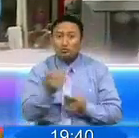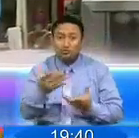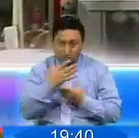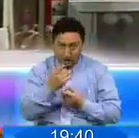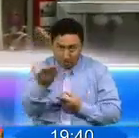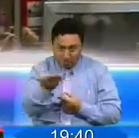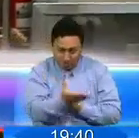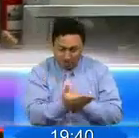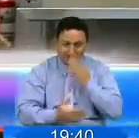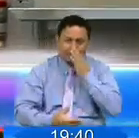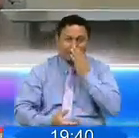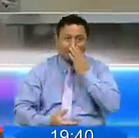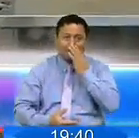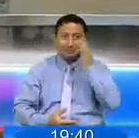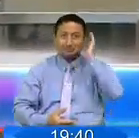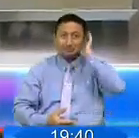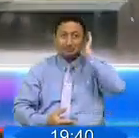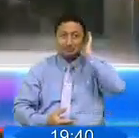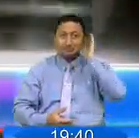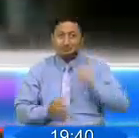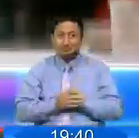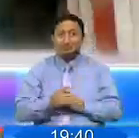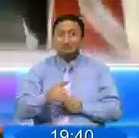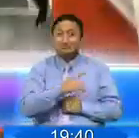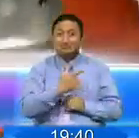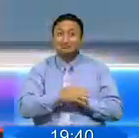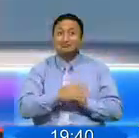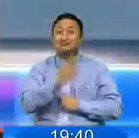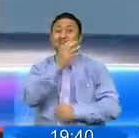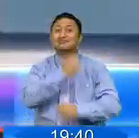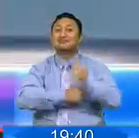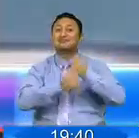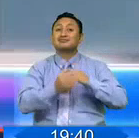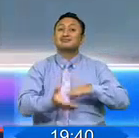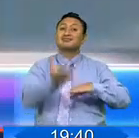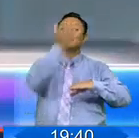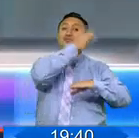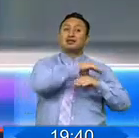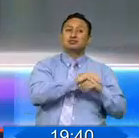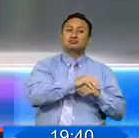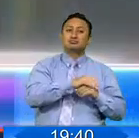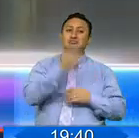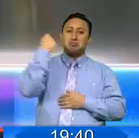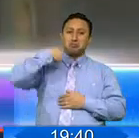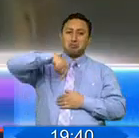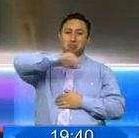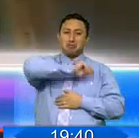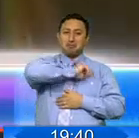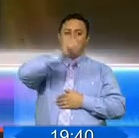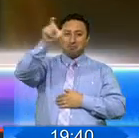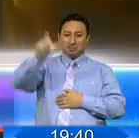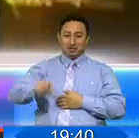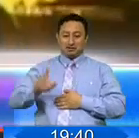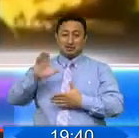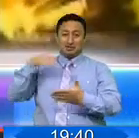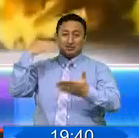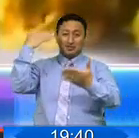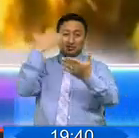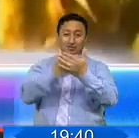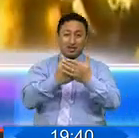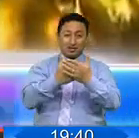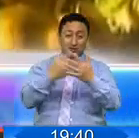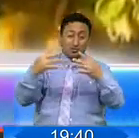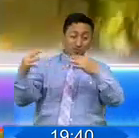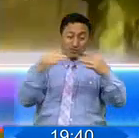rey. Pensando en ello, se debe recordar que hace varios siglos, la llegada de los españoles, lejos de los horrores que significó la conquista,